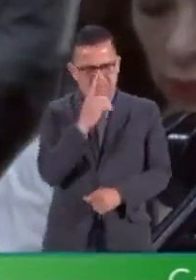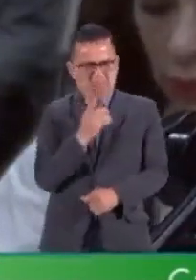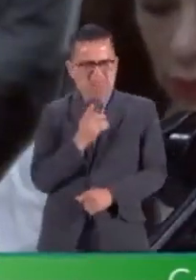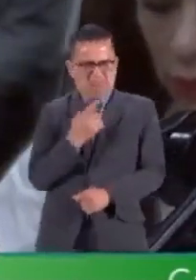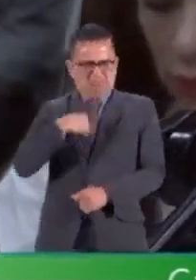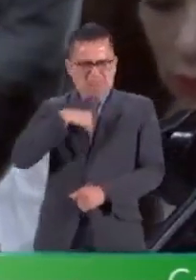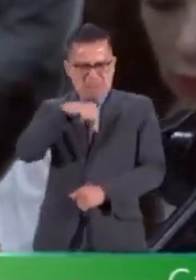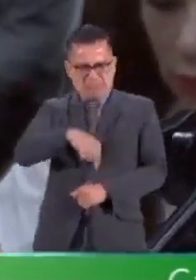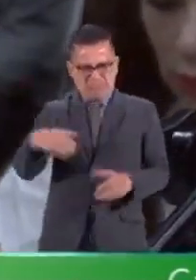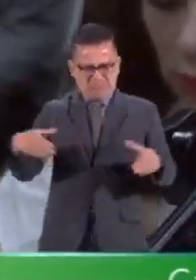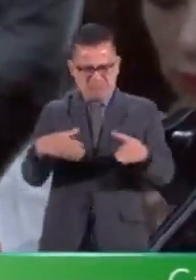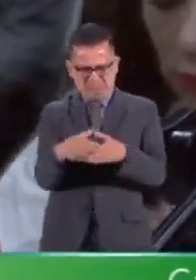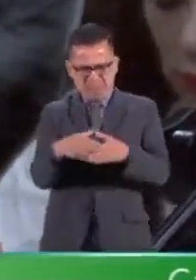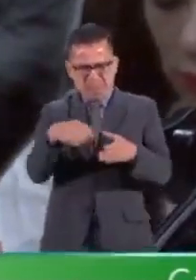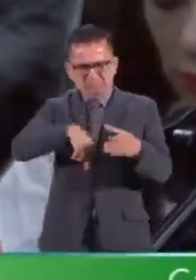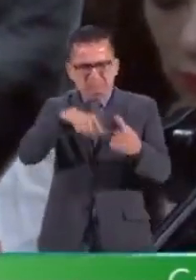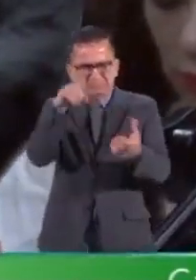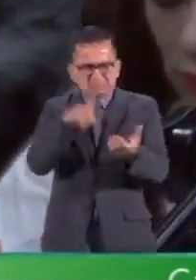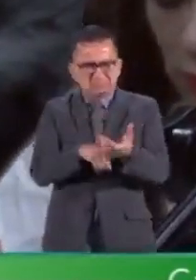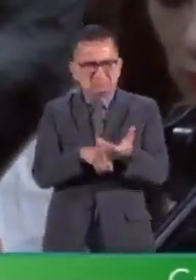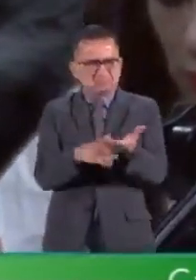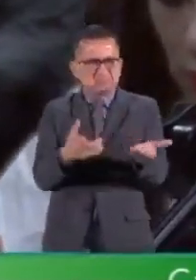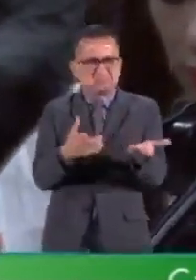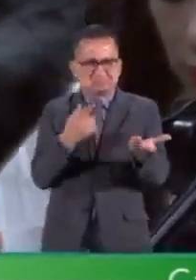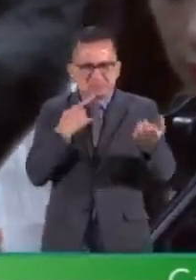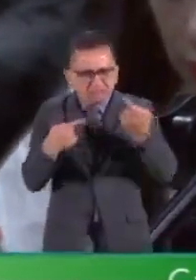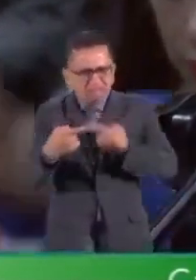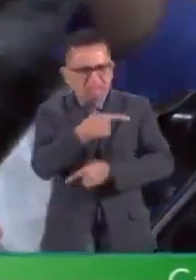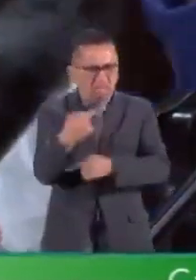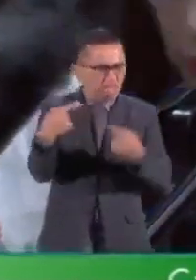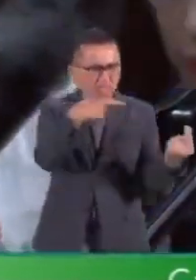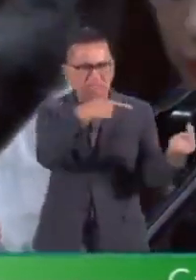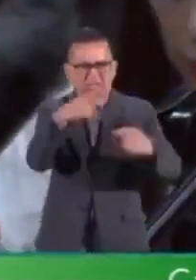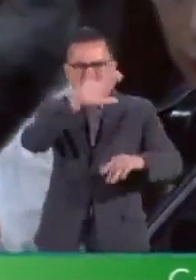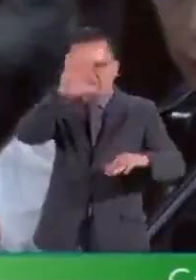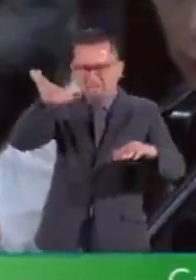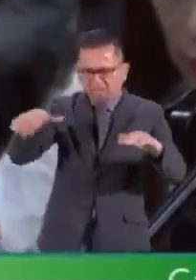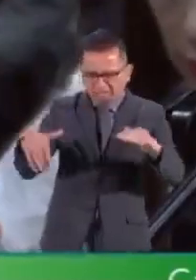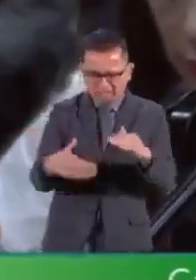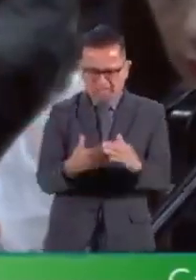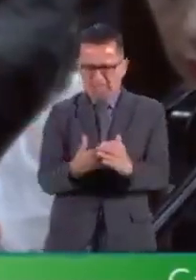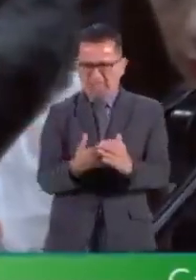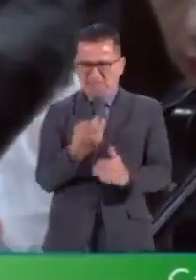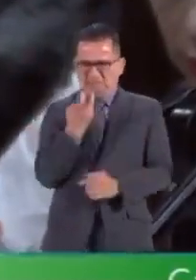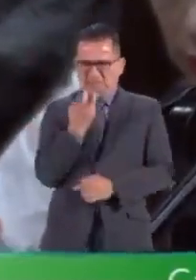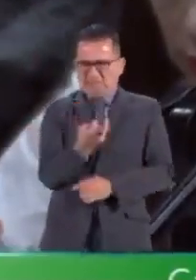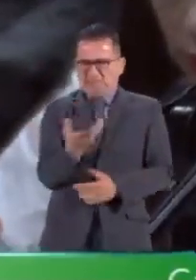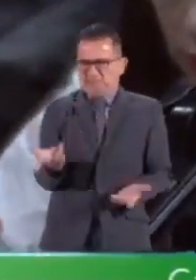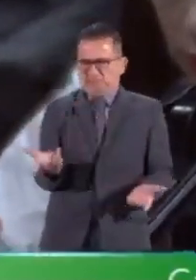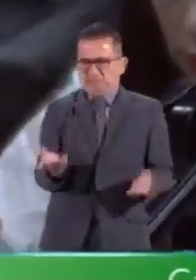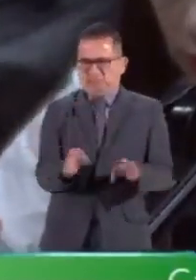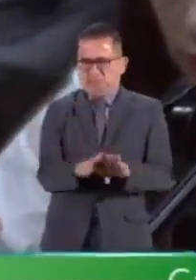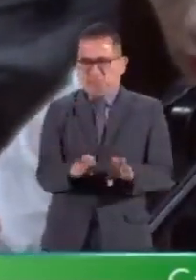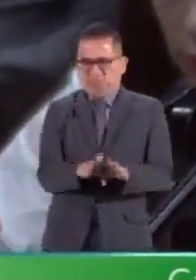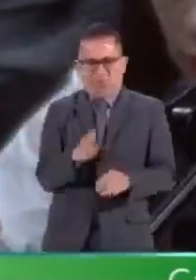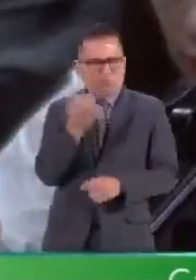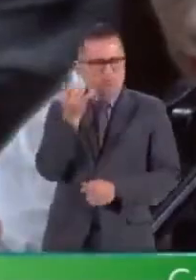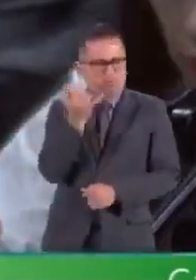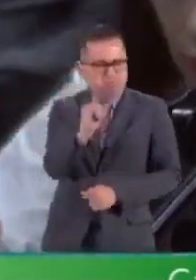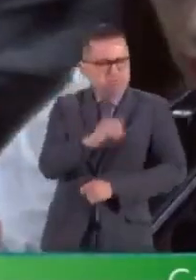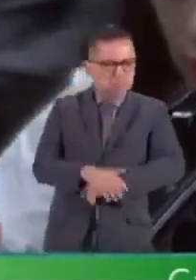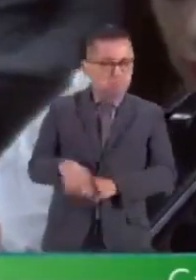parlamentario sea hasta el día de mañana? ¿Cómo se atreven a hablar de dignidad